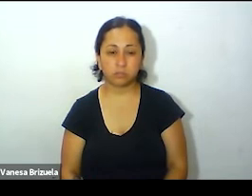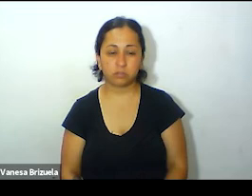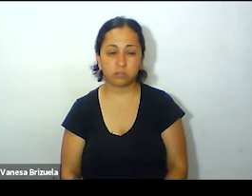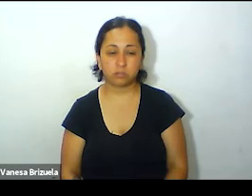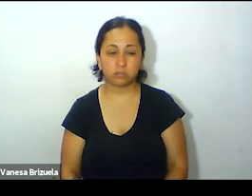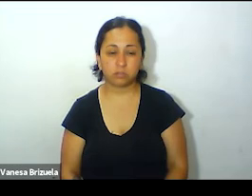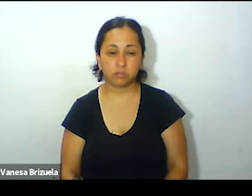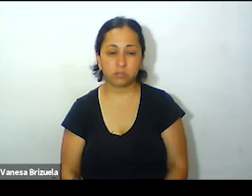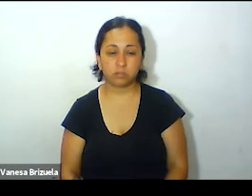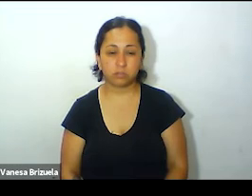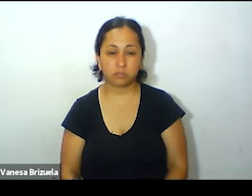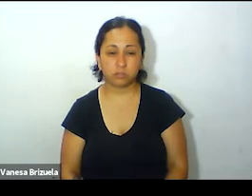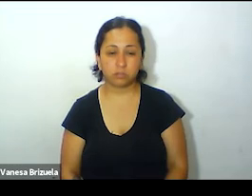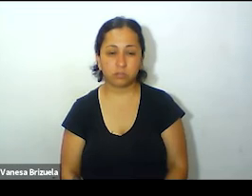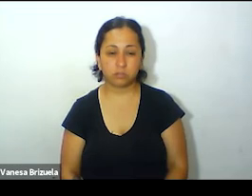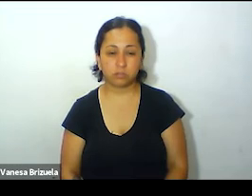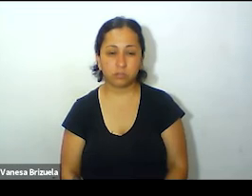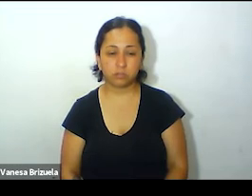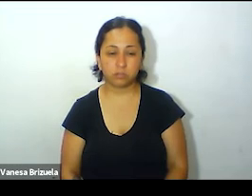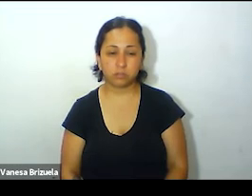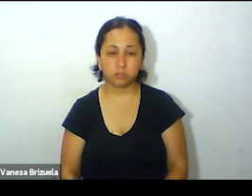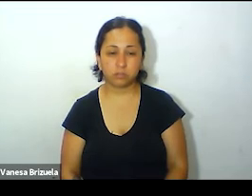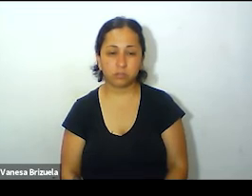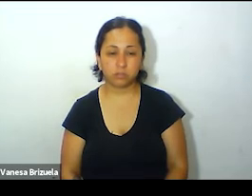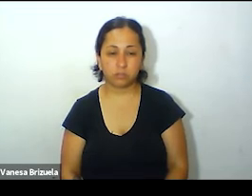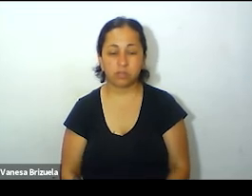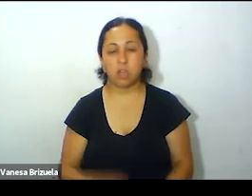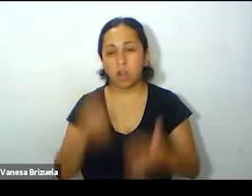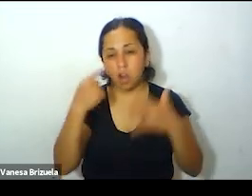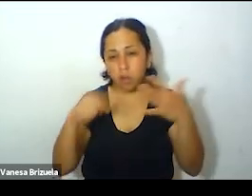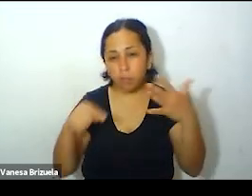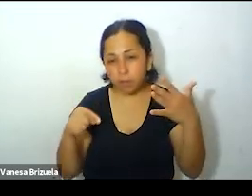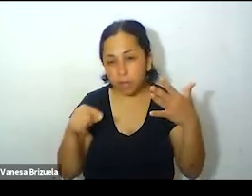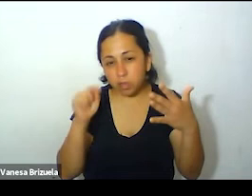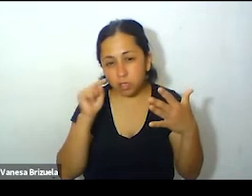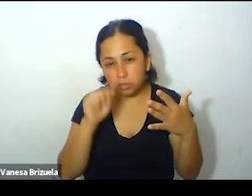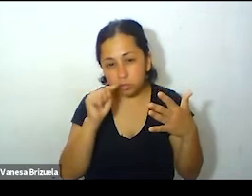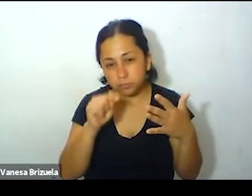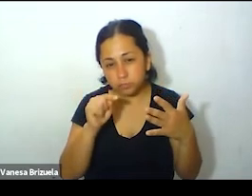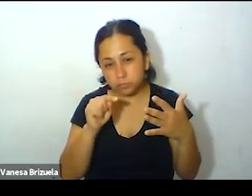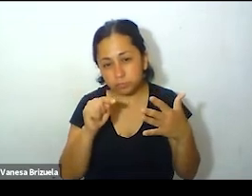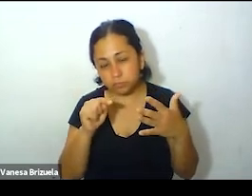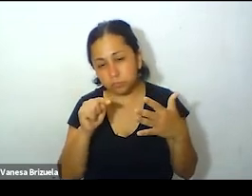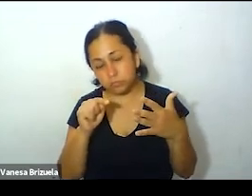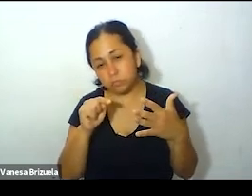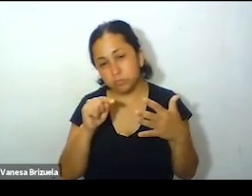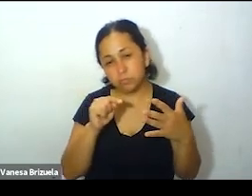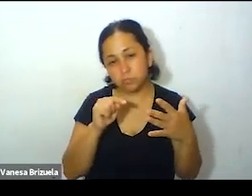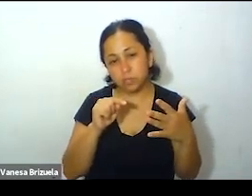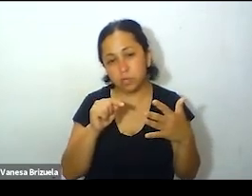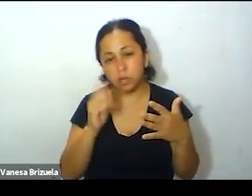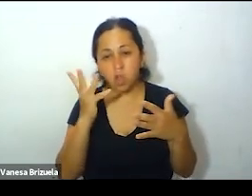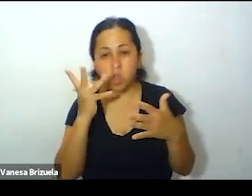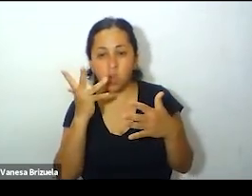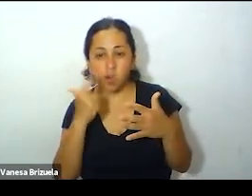Si seleccionamos el objeto que está por detrás, que son los vectores que aparecen, también le podemos